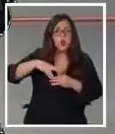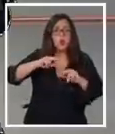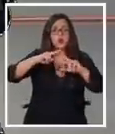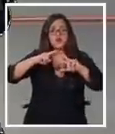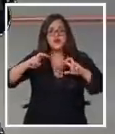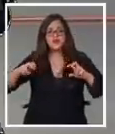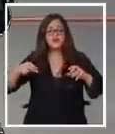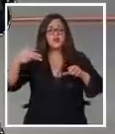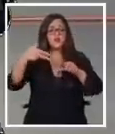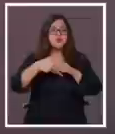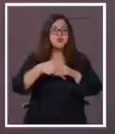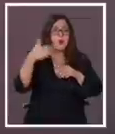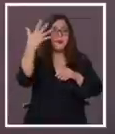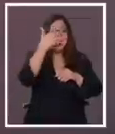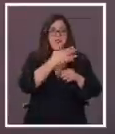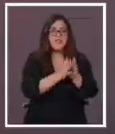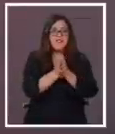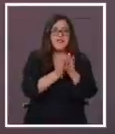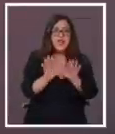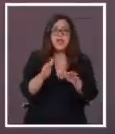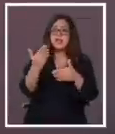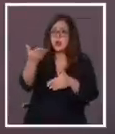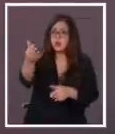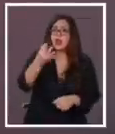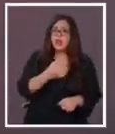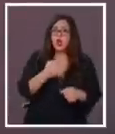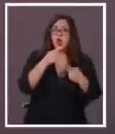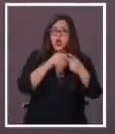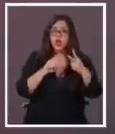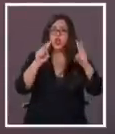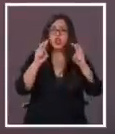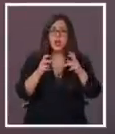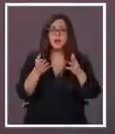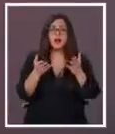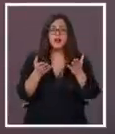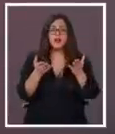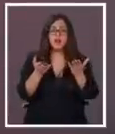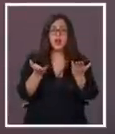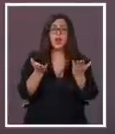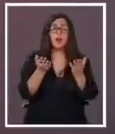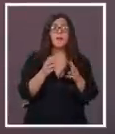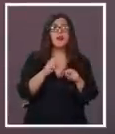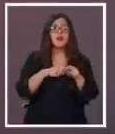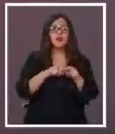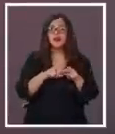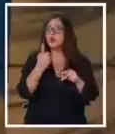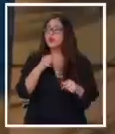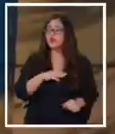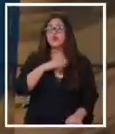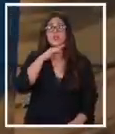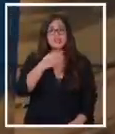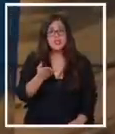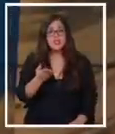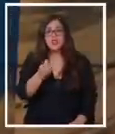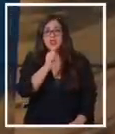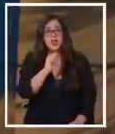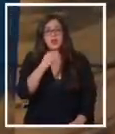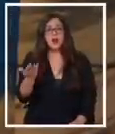la parafina etcétera usted ya anunció dos paquetes de medidas es suficiente y que más bienes